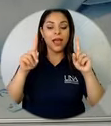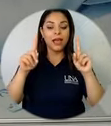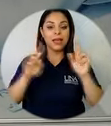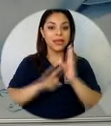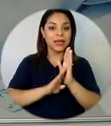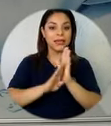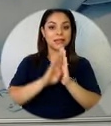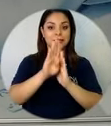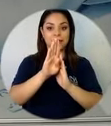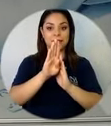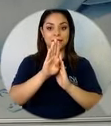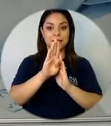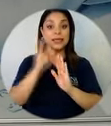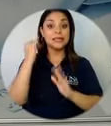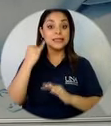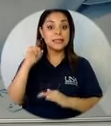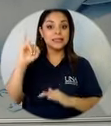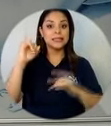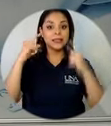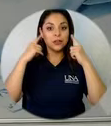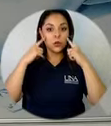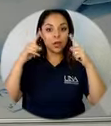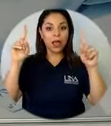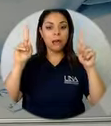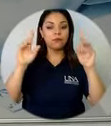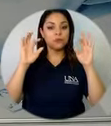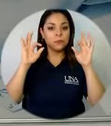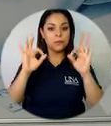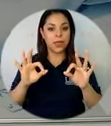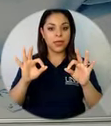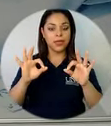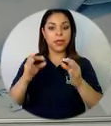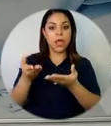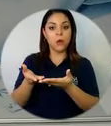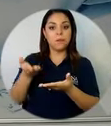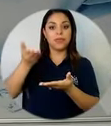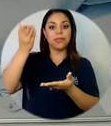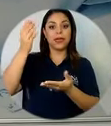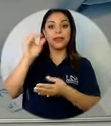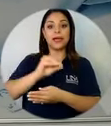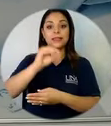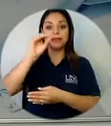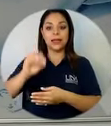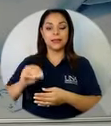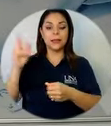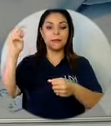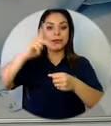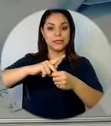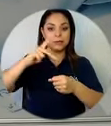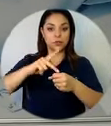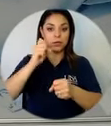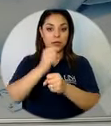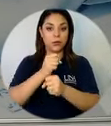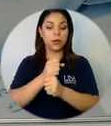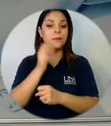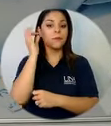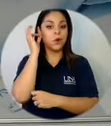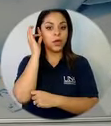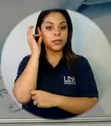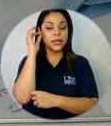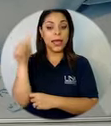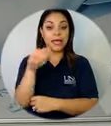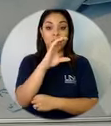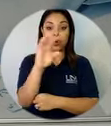más aceleradamente, de aumentar los niveles de productividad, si logramos de forma efectiva aumentar la tasa de participación laboral de las